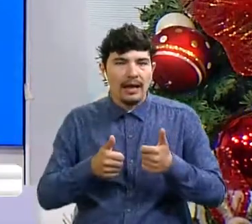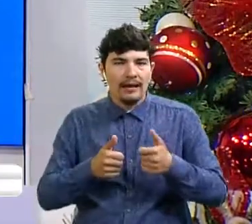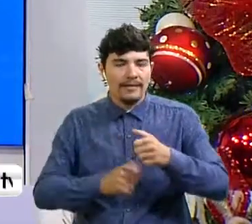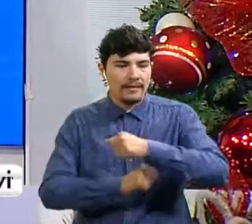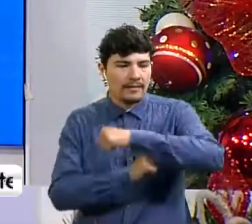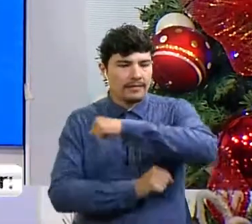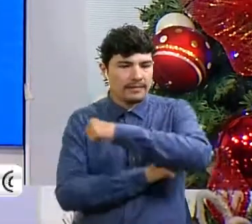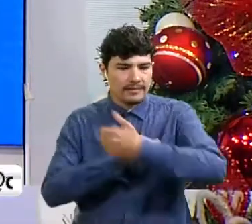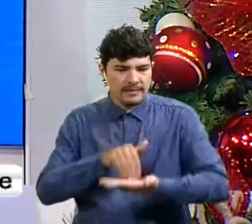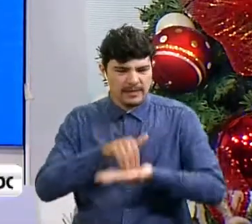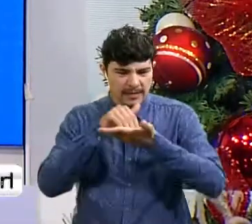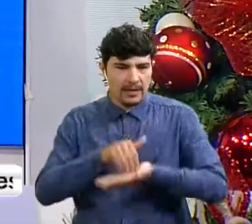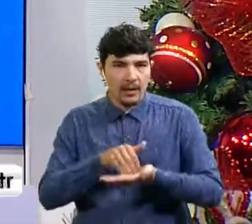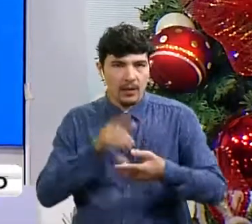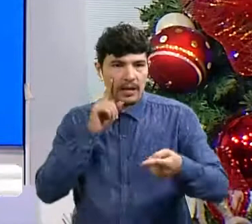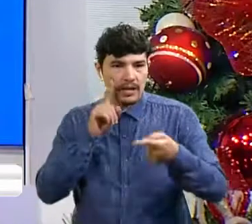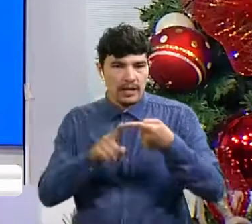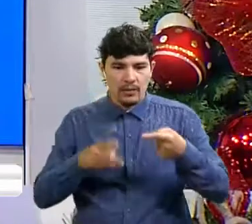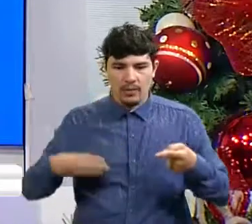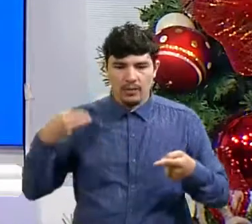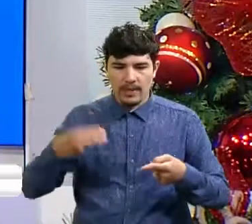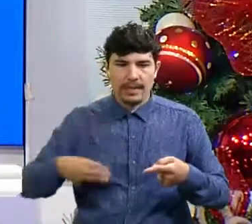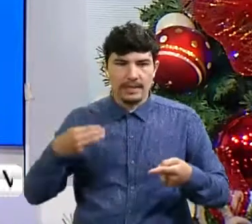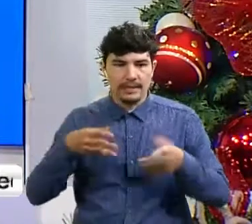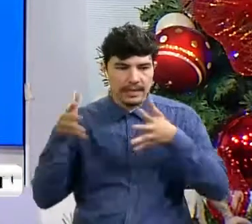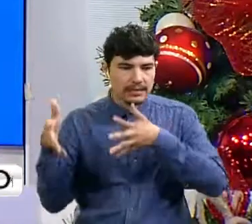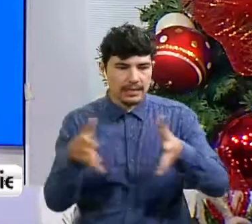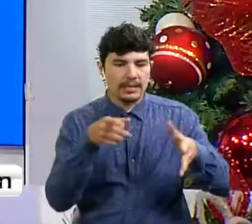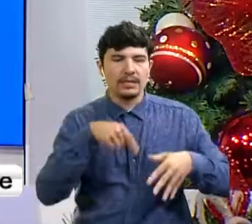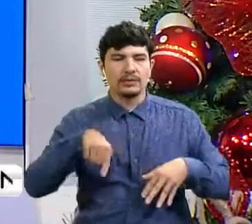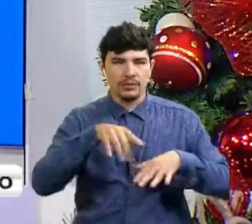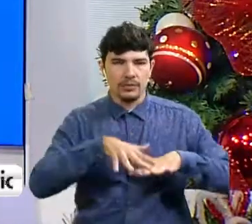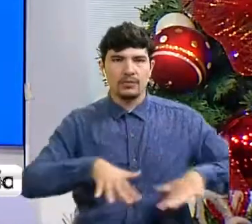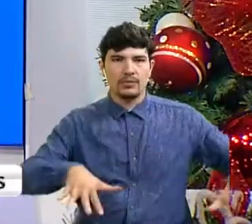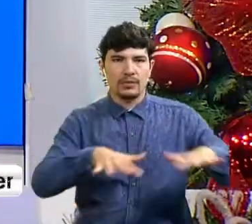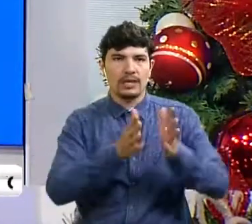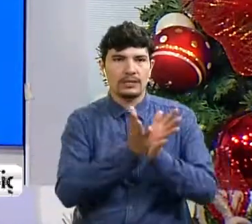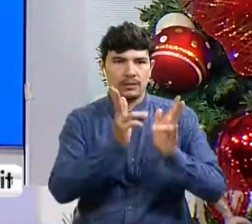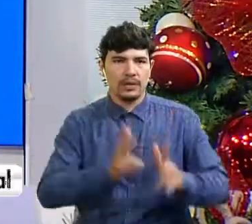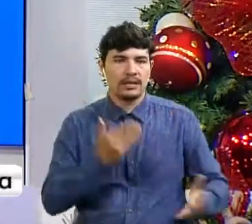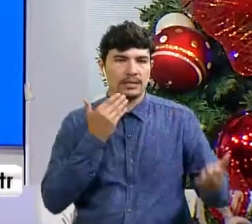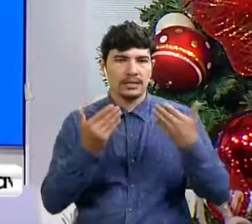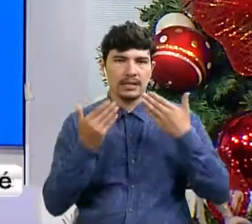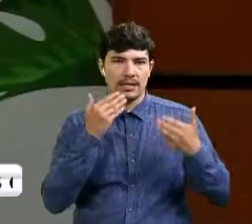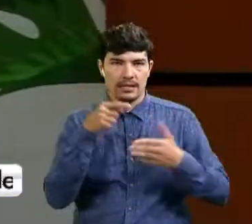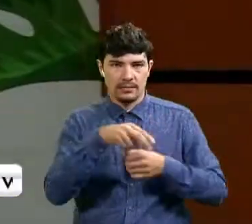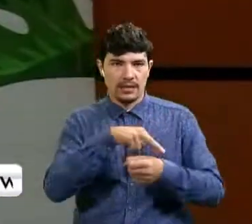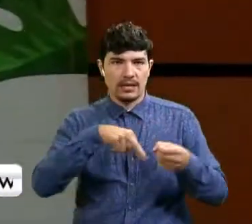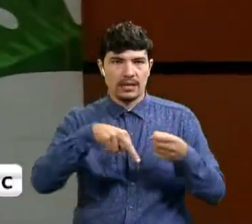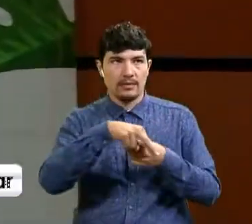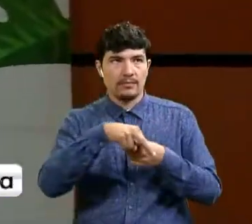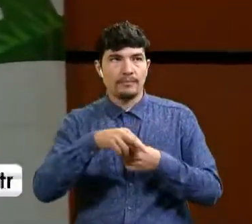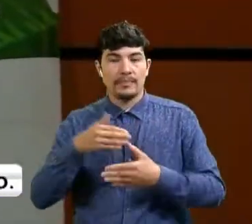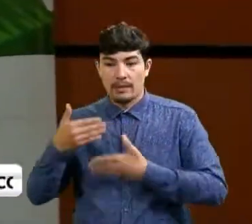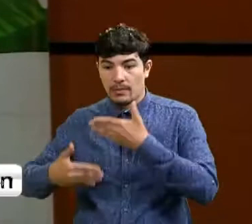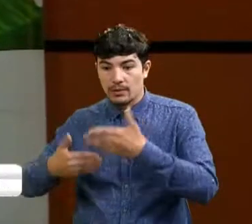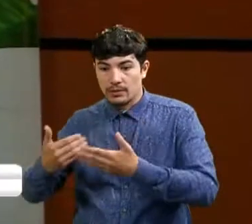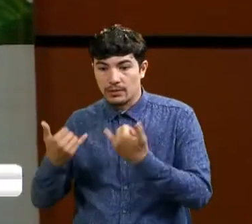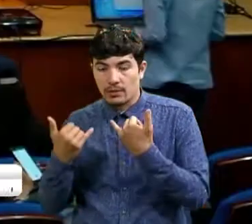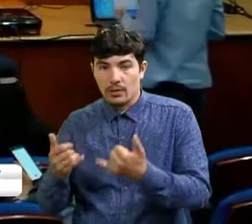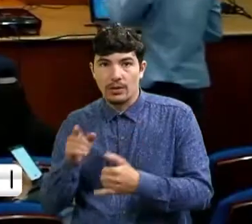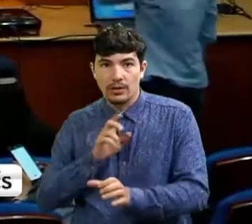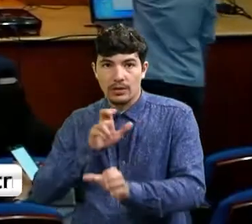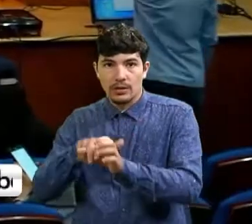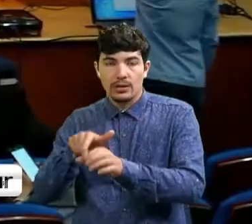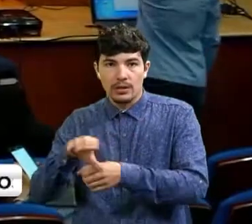enseñanza a la población de estudiantes de esa parte del norte de Santander. Aquí están todos los detalles en el informe. La fase de hoy para la